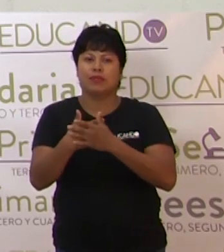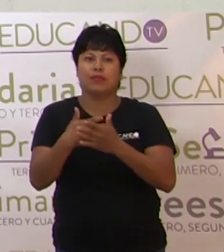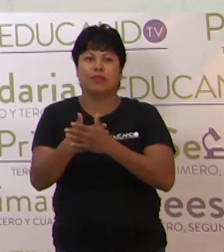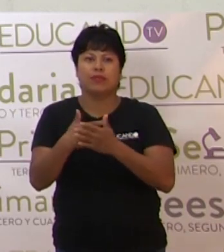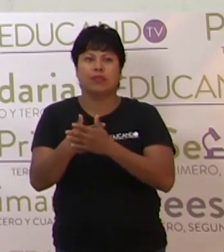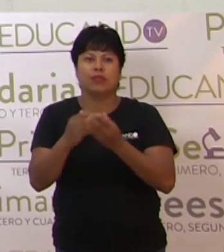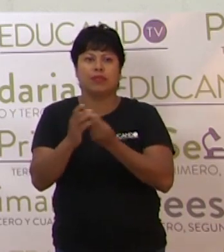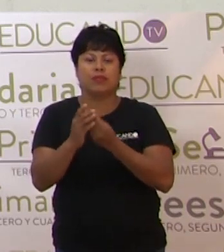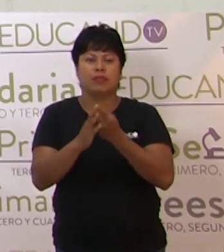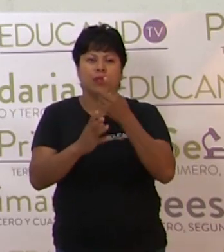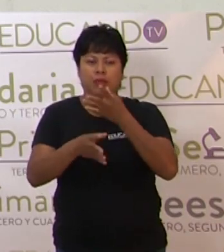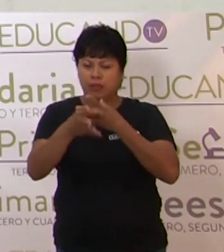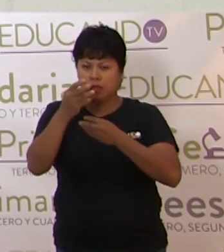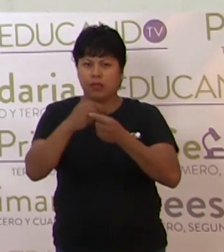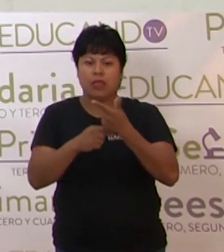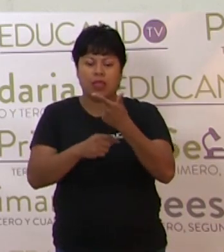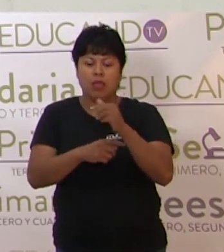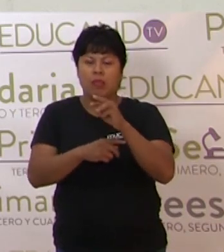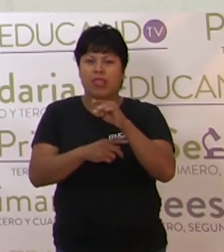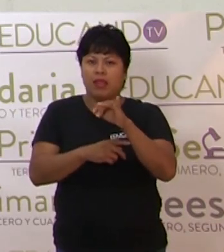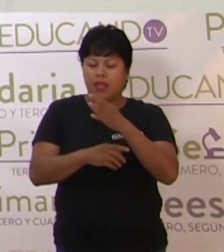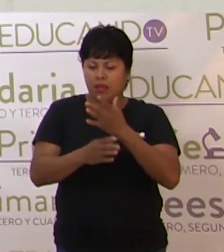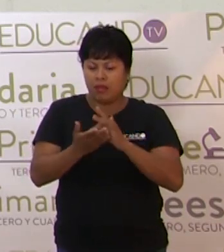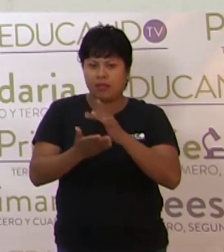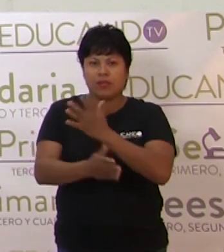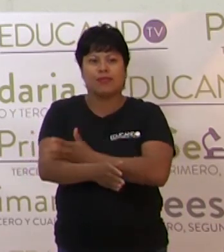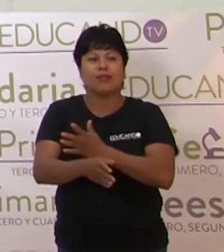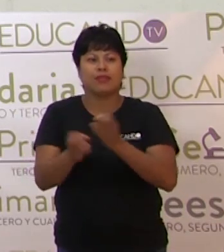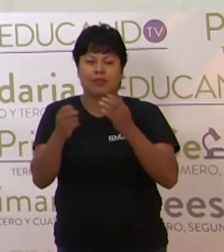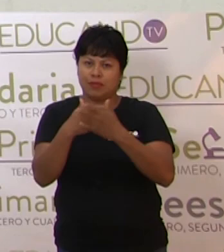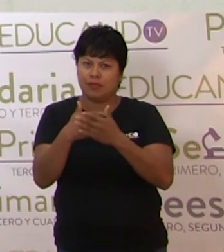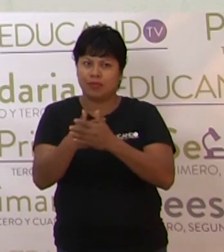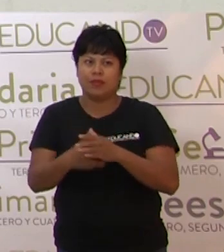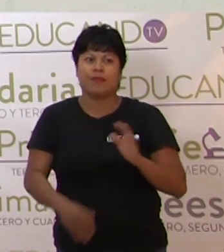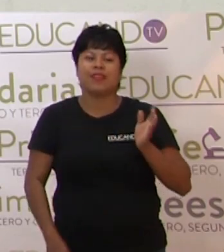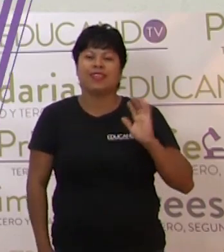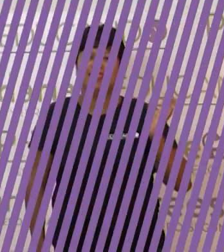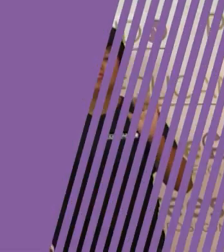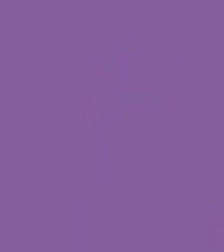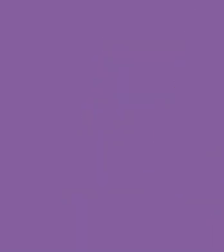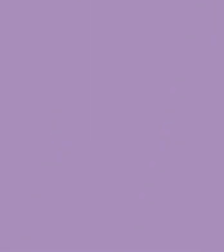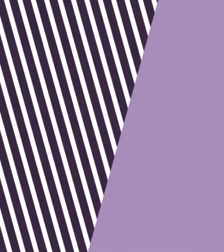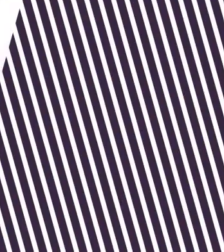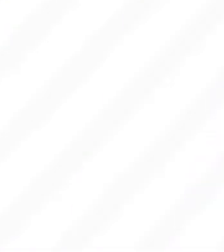siguiente para seguir aprendiendo geometría gracias por acompañarme nos vemos a la próxima